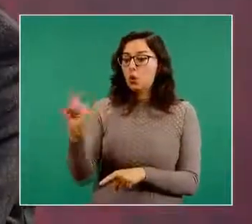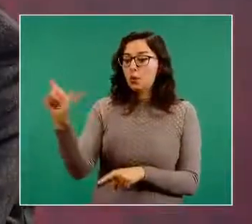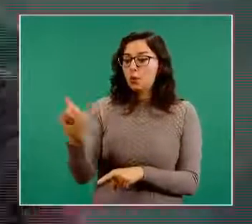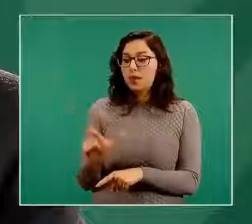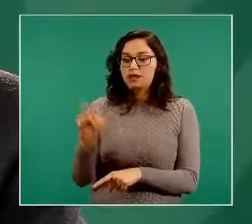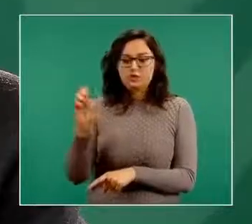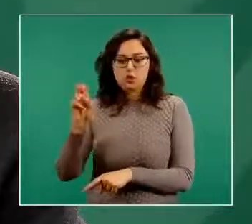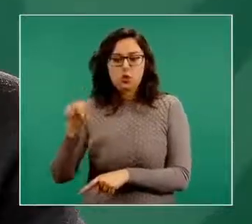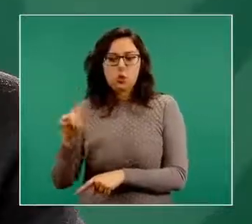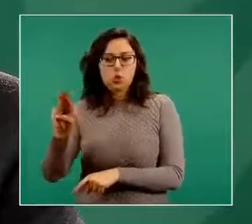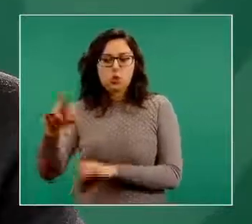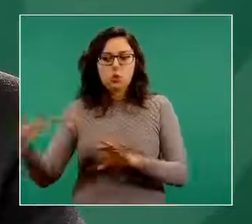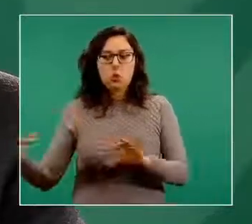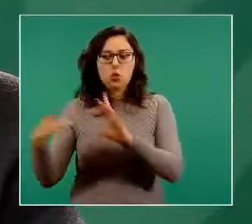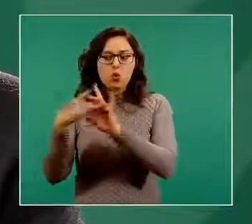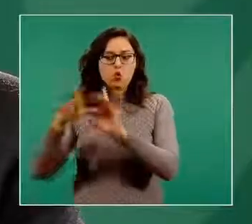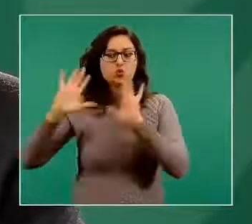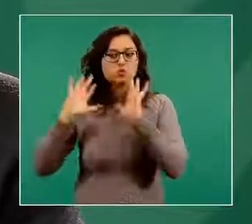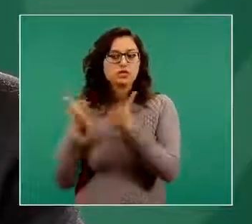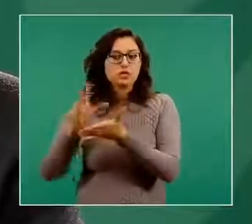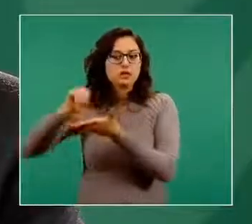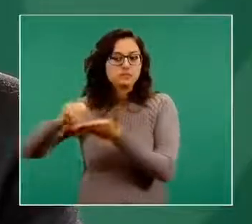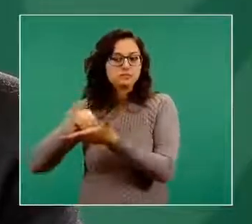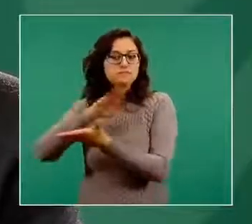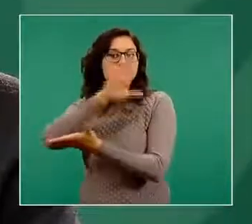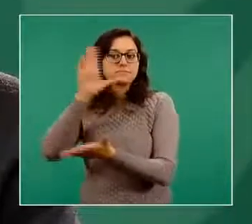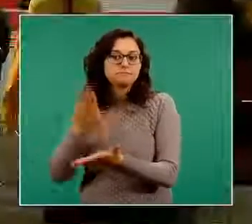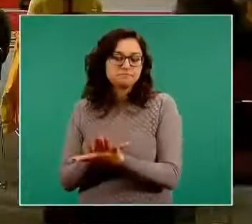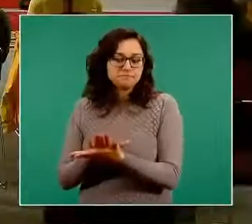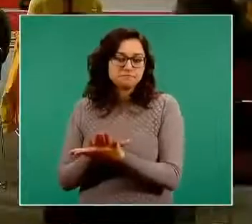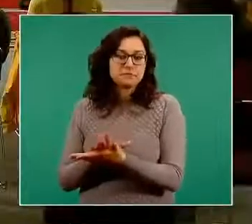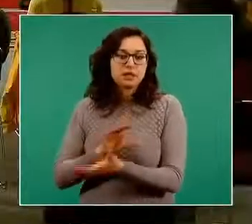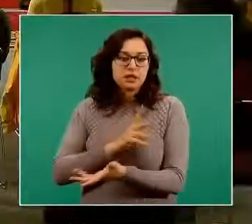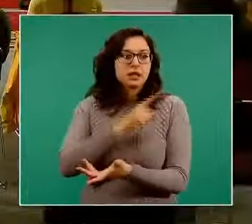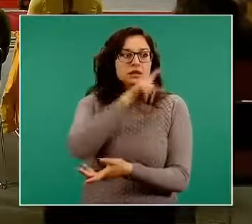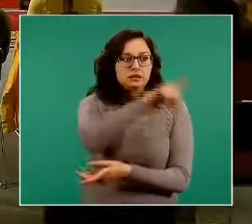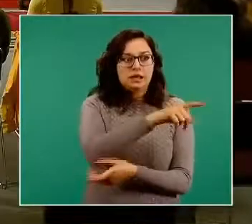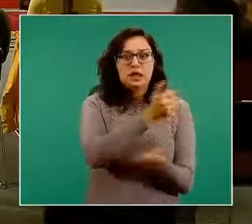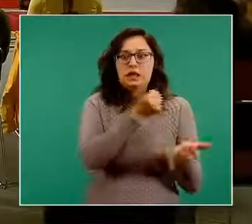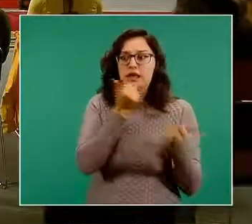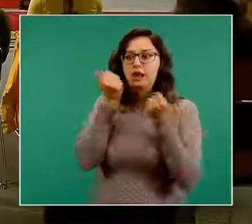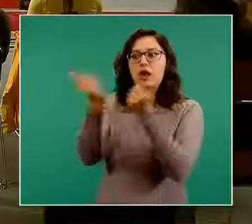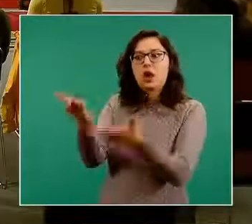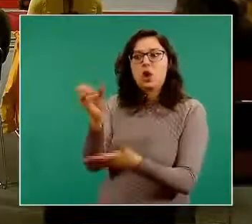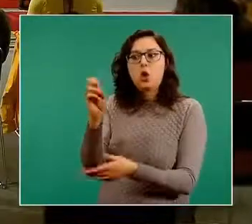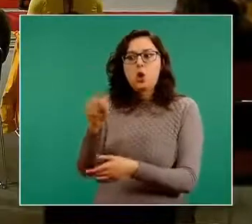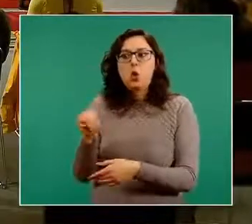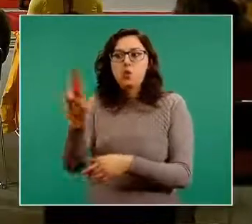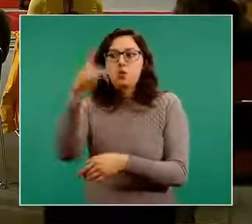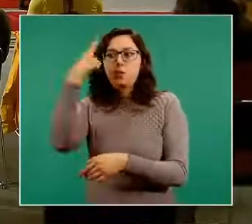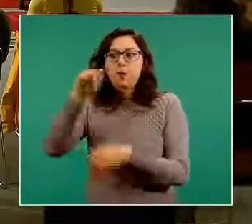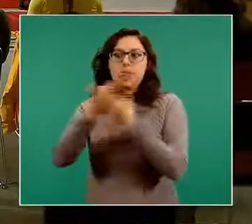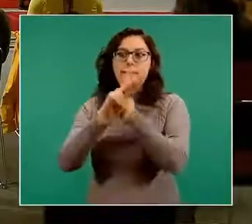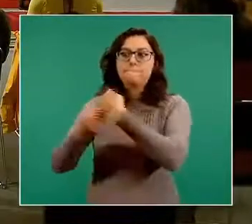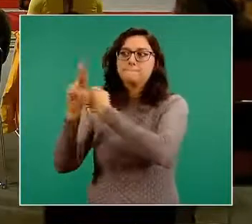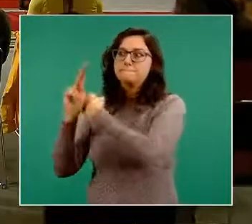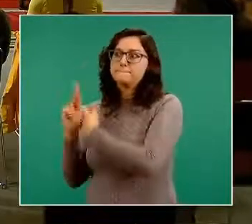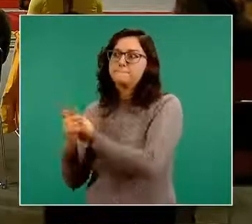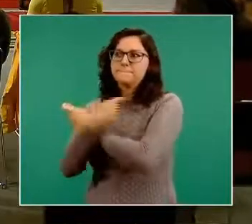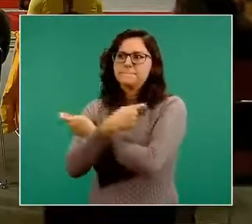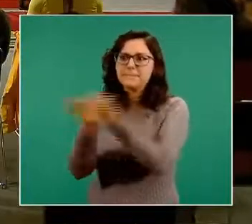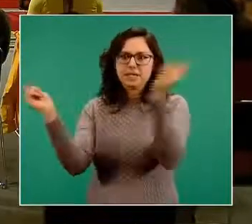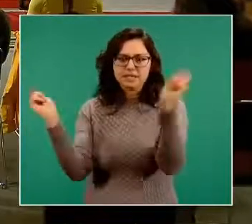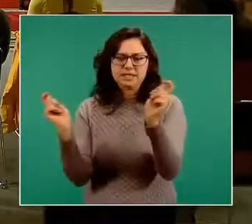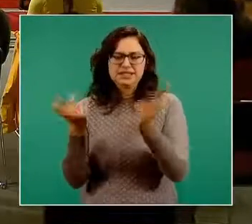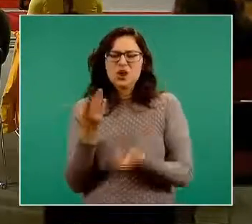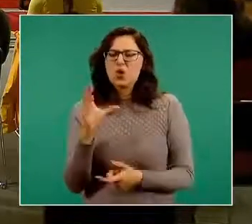a disposición. Entró la ronda de abastecimiento, la primera ronda de abastecimiento de COVAX. Recordemos qué es COVAX.